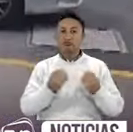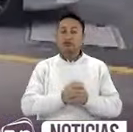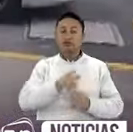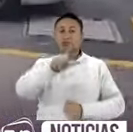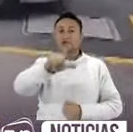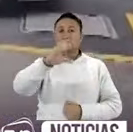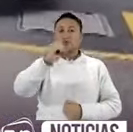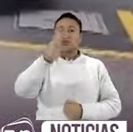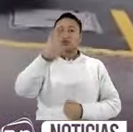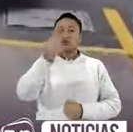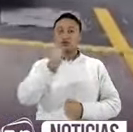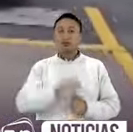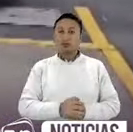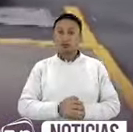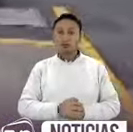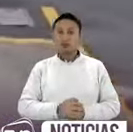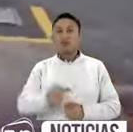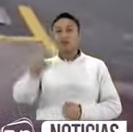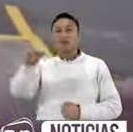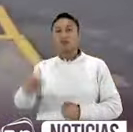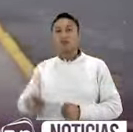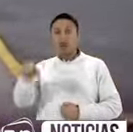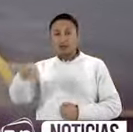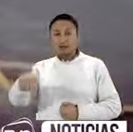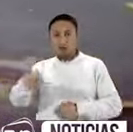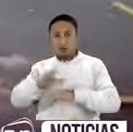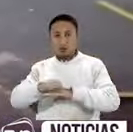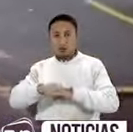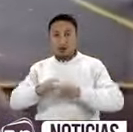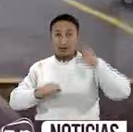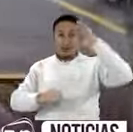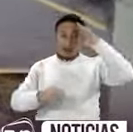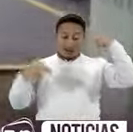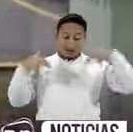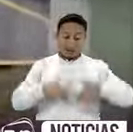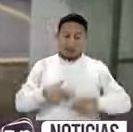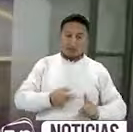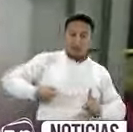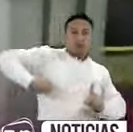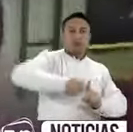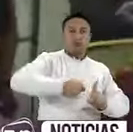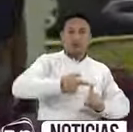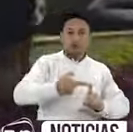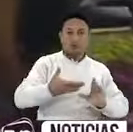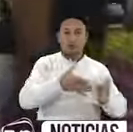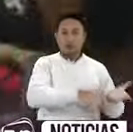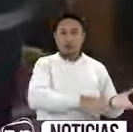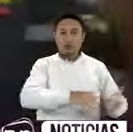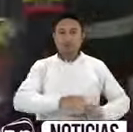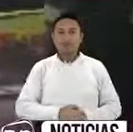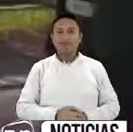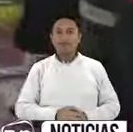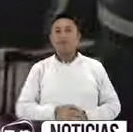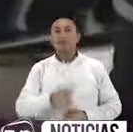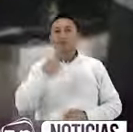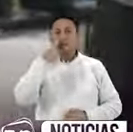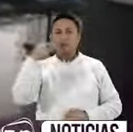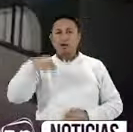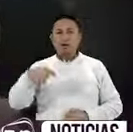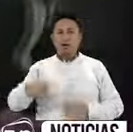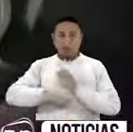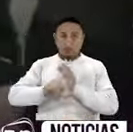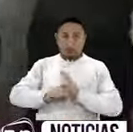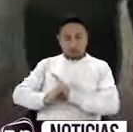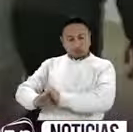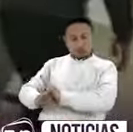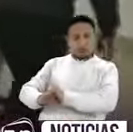Lobos. Entre los detenidos estaría el responsable de apuñalar a un guardia de seguridad y terminar con su existencia. El hombre se resistió al robo de